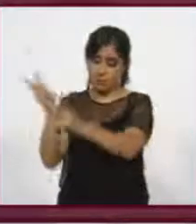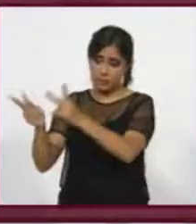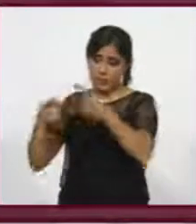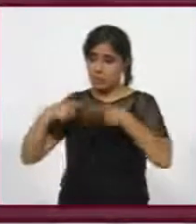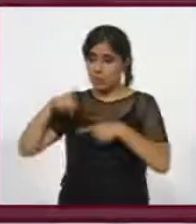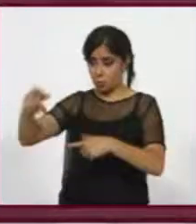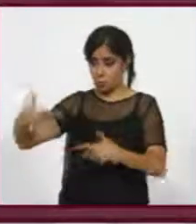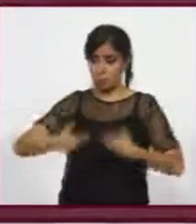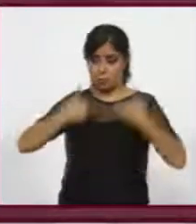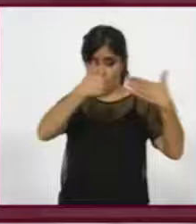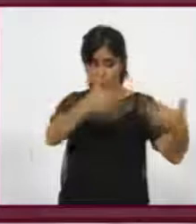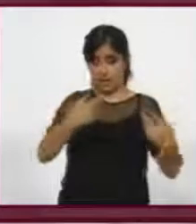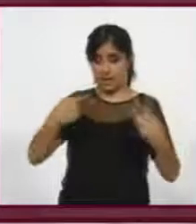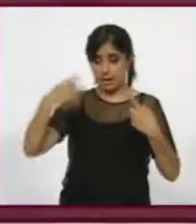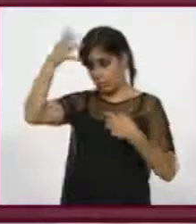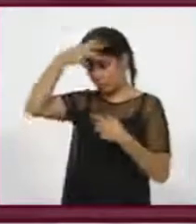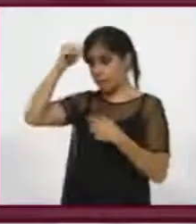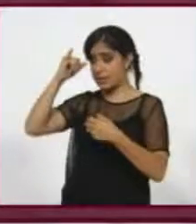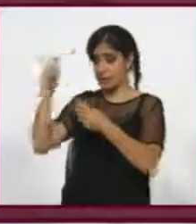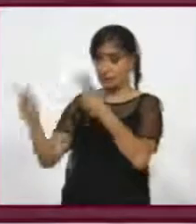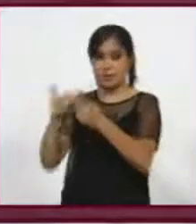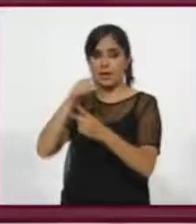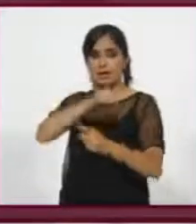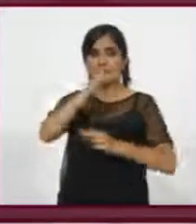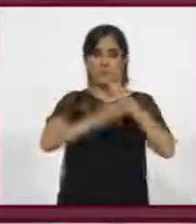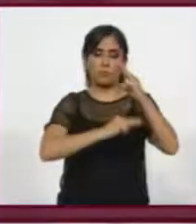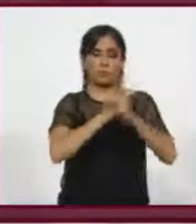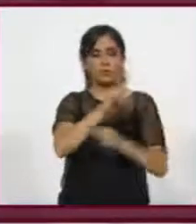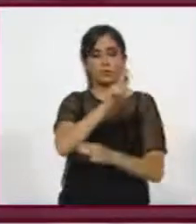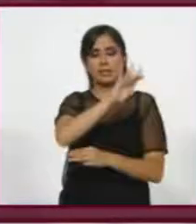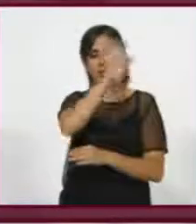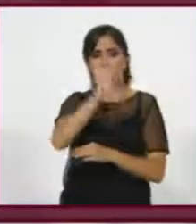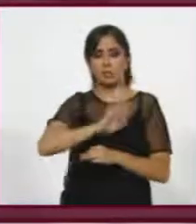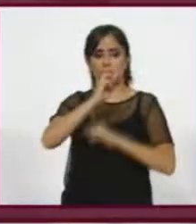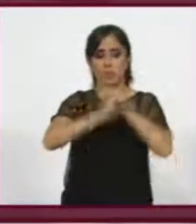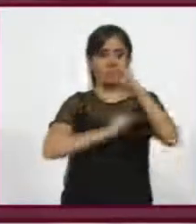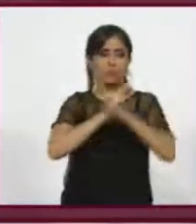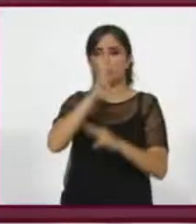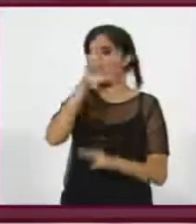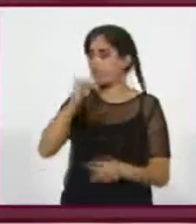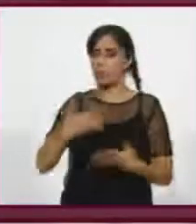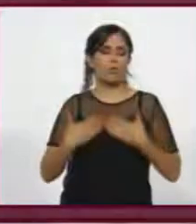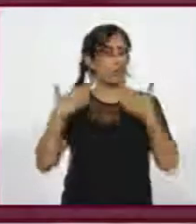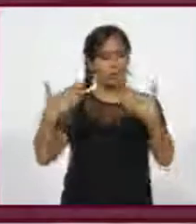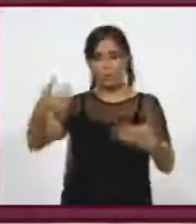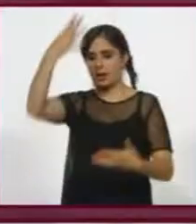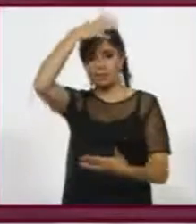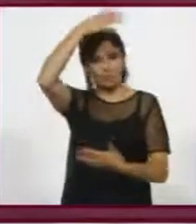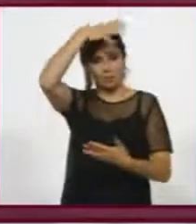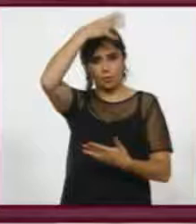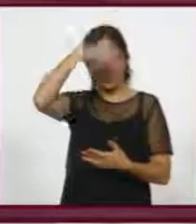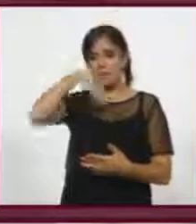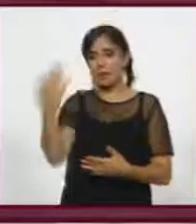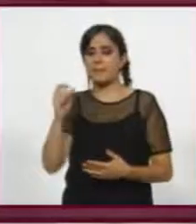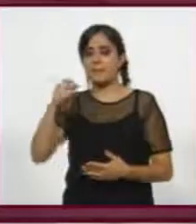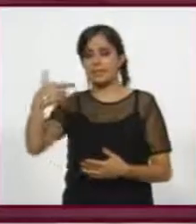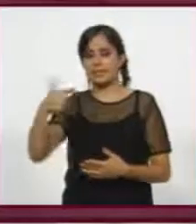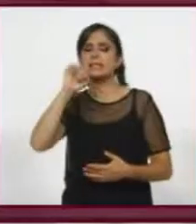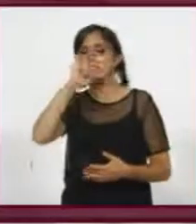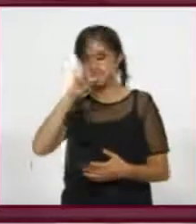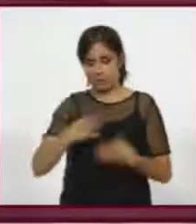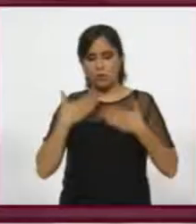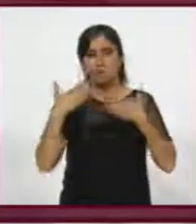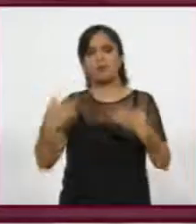tanto confía la gente o no? Esto es el mundo. Así es. 70% del mundo no confía en Donald Trump, contra 27% que sí,